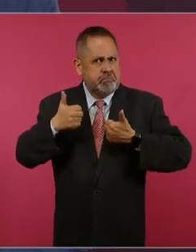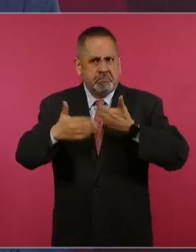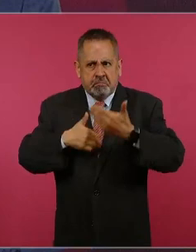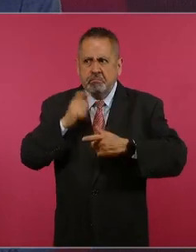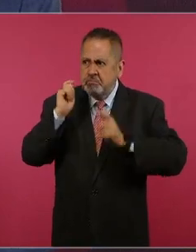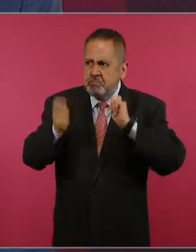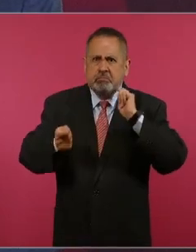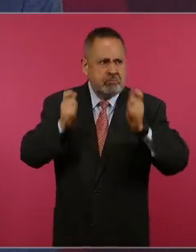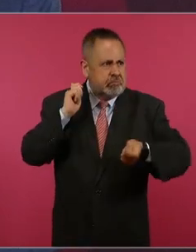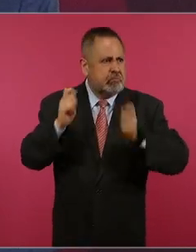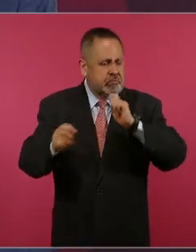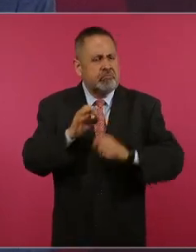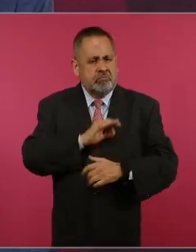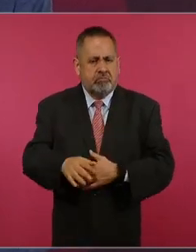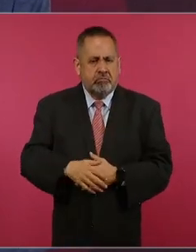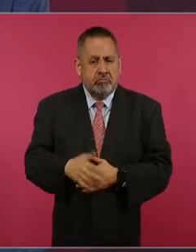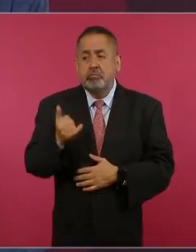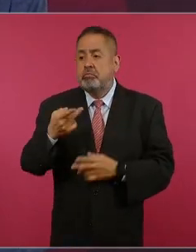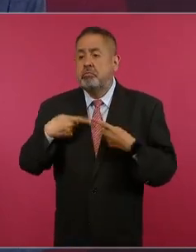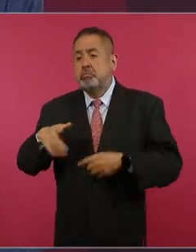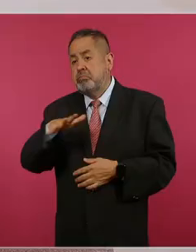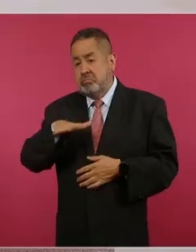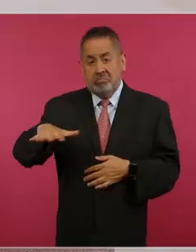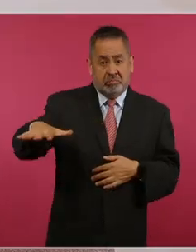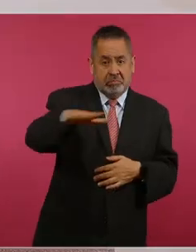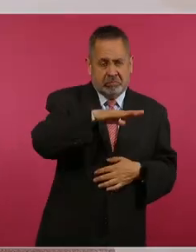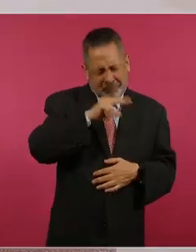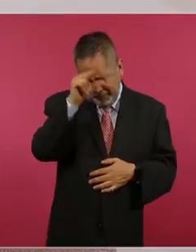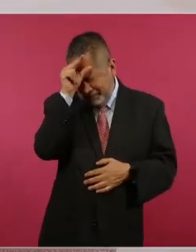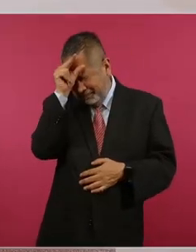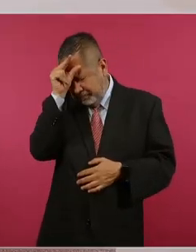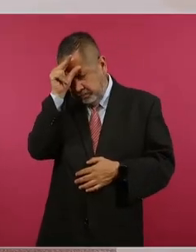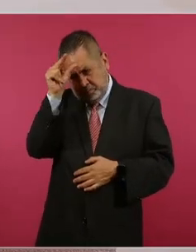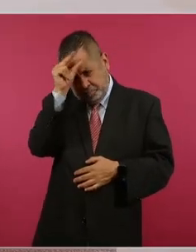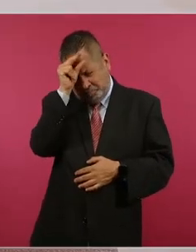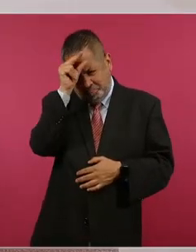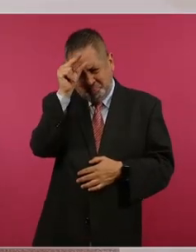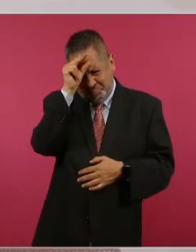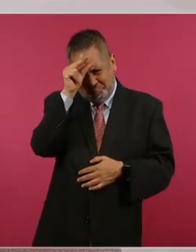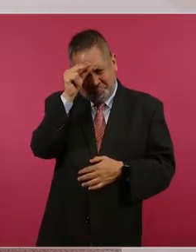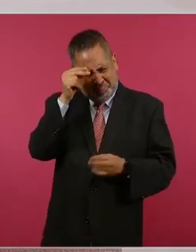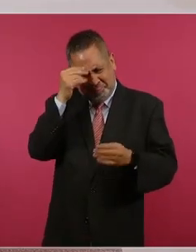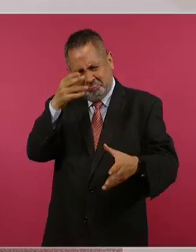no, además nuestro pueblo es muy inteligente, mucho muy inteligente.